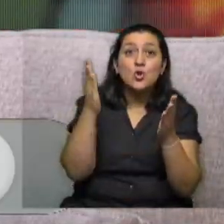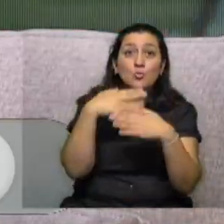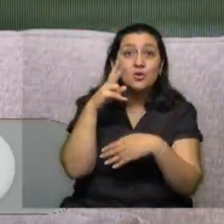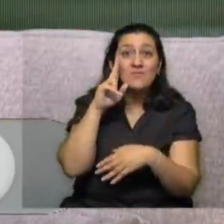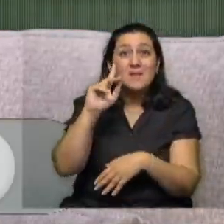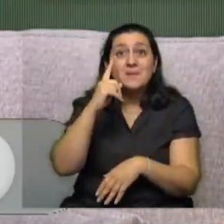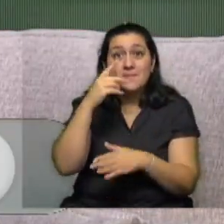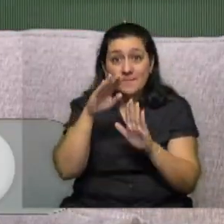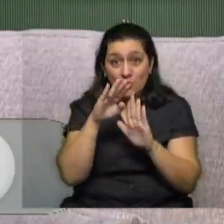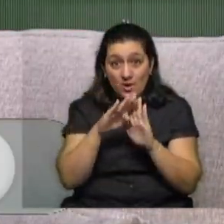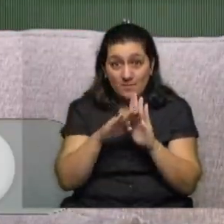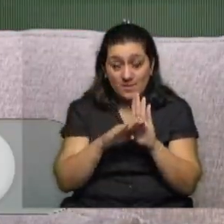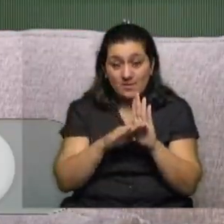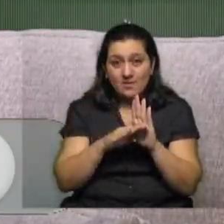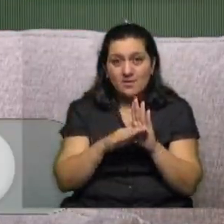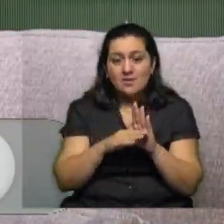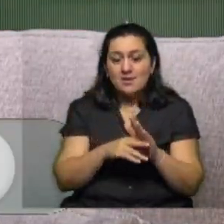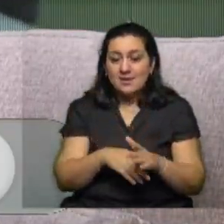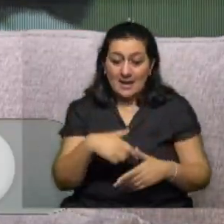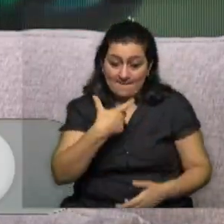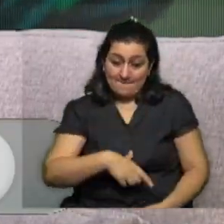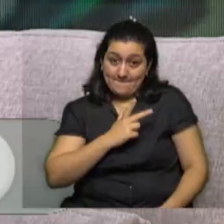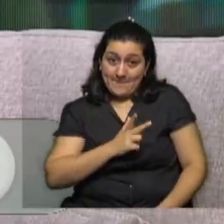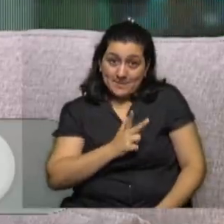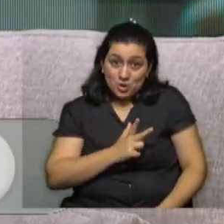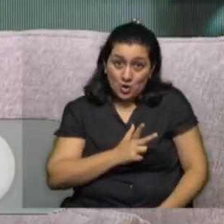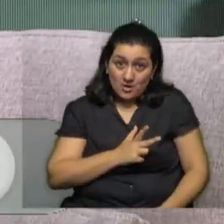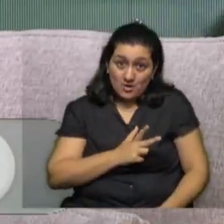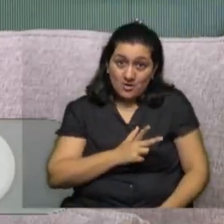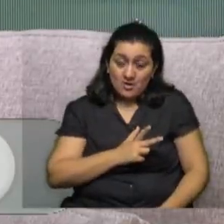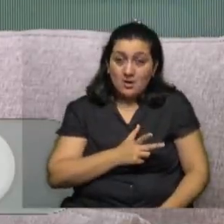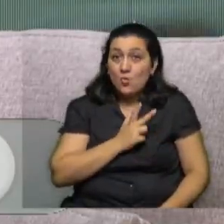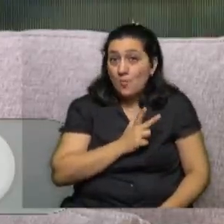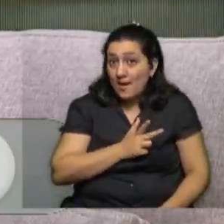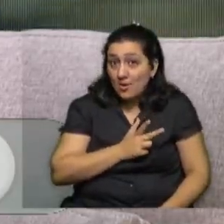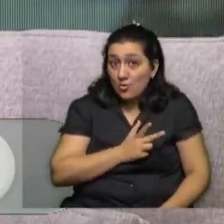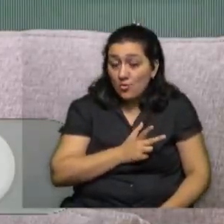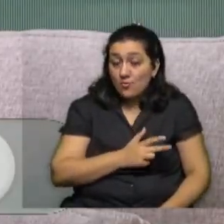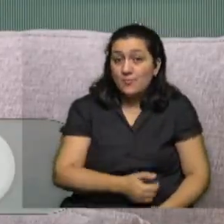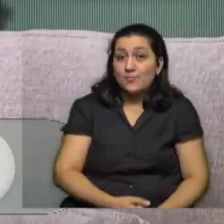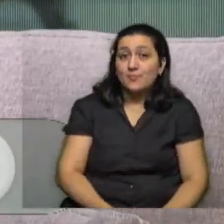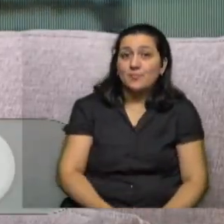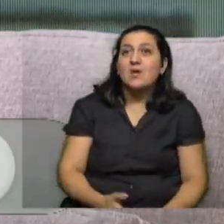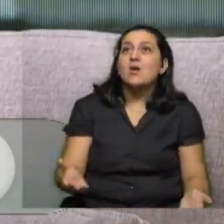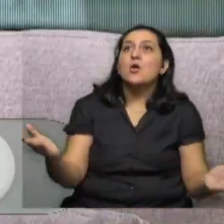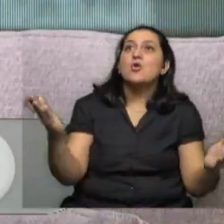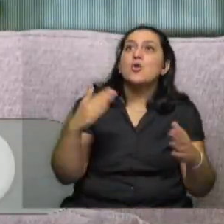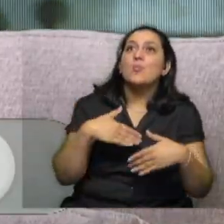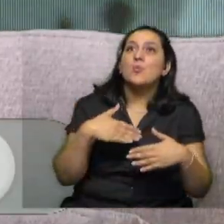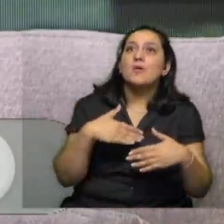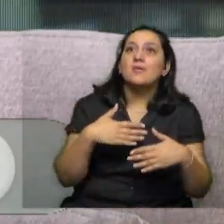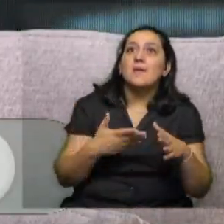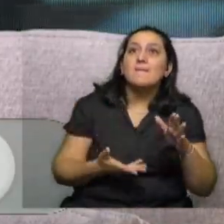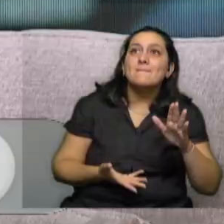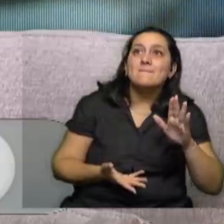primero, es de que el ser humano, como decía Fito en el cierre, ahí tomo tus palabras, ¿no? No puede más que el entorno